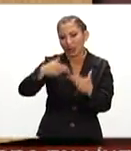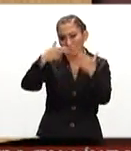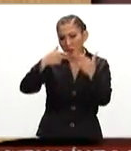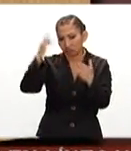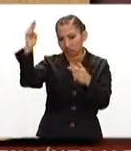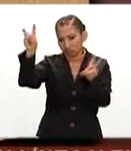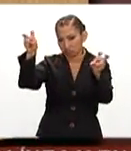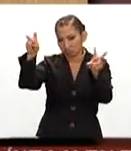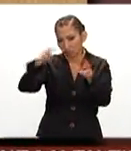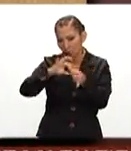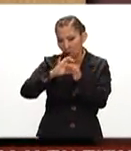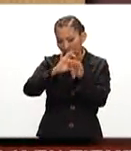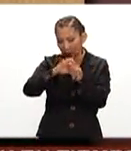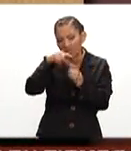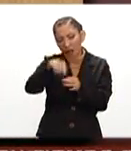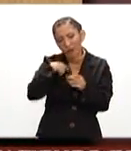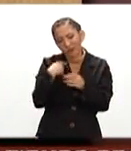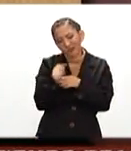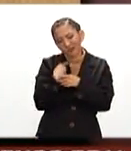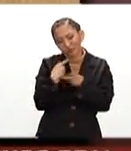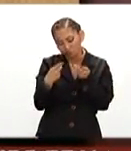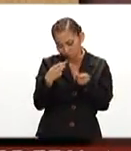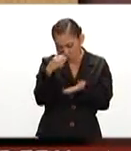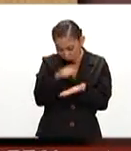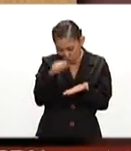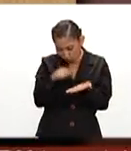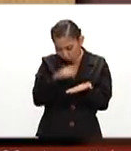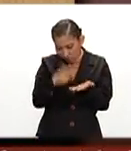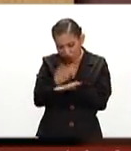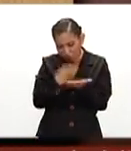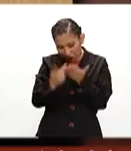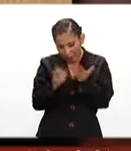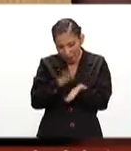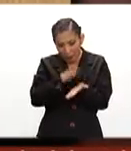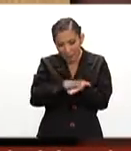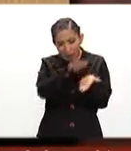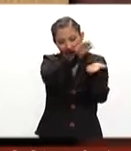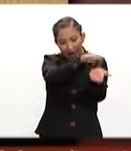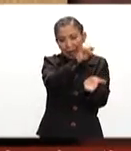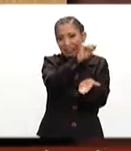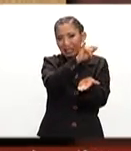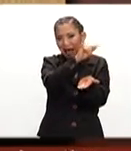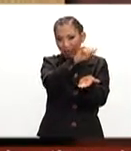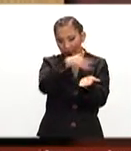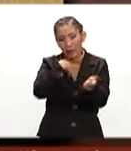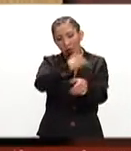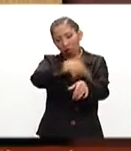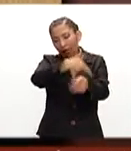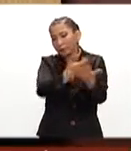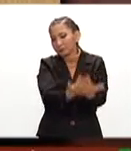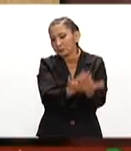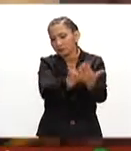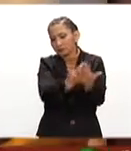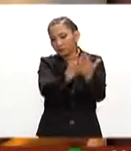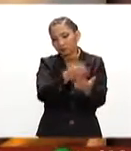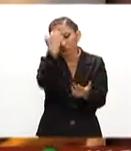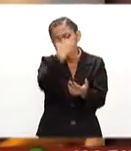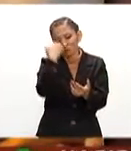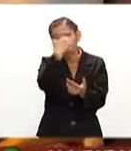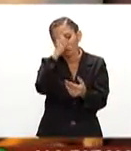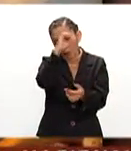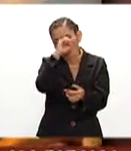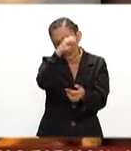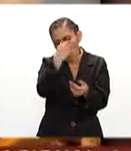Unimos. Uh-huh. Ahí hice todo el plan, mandé mis papeles al INADEM, te hacen un trámite, te hacen observaciones, la